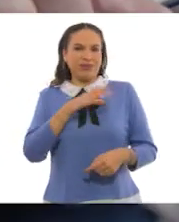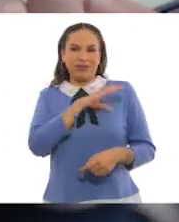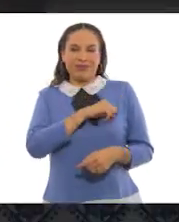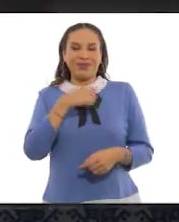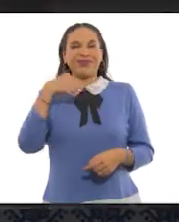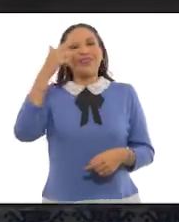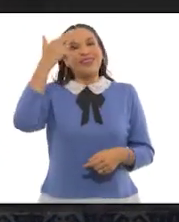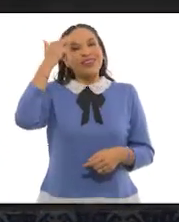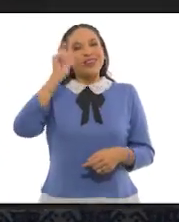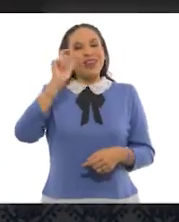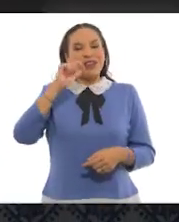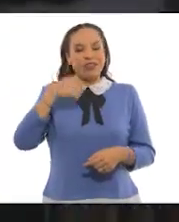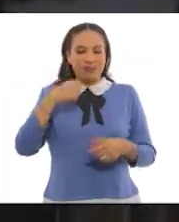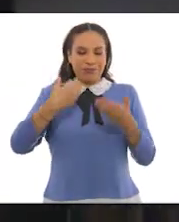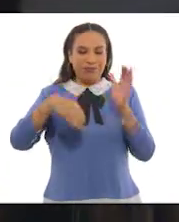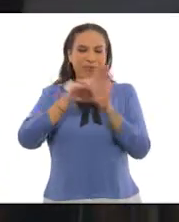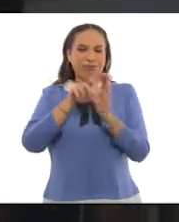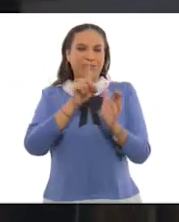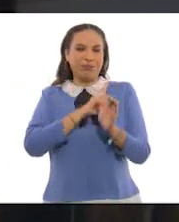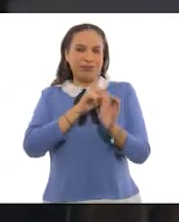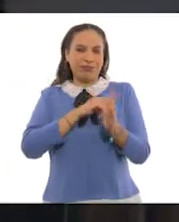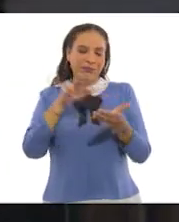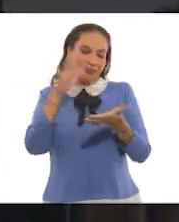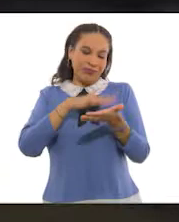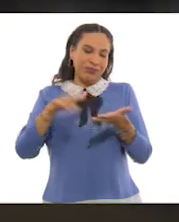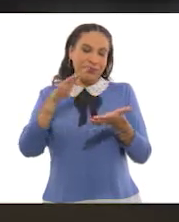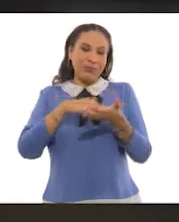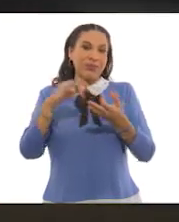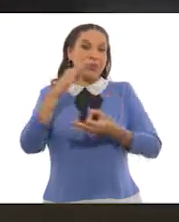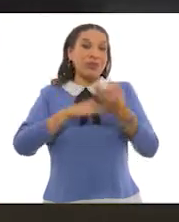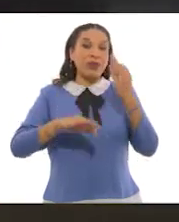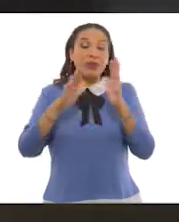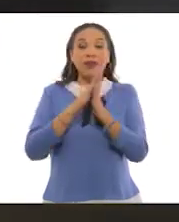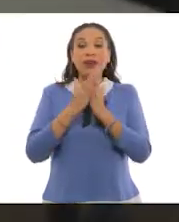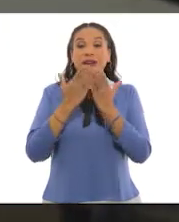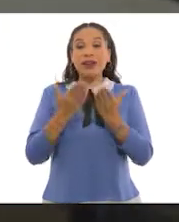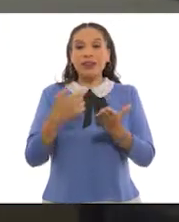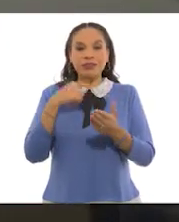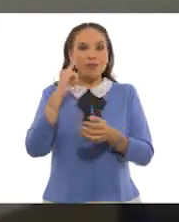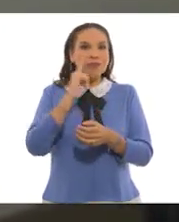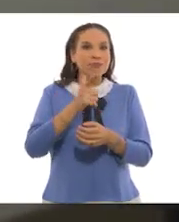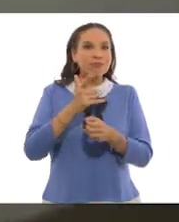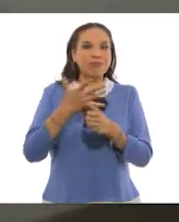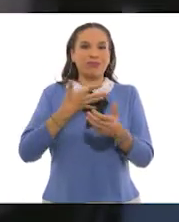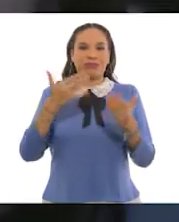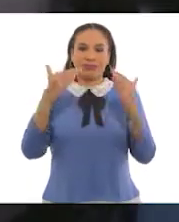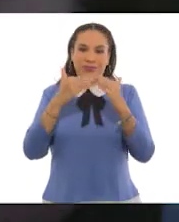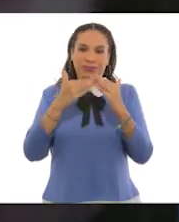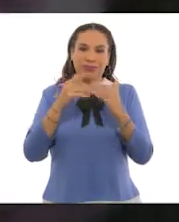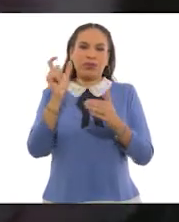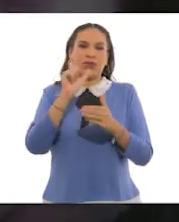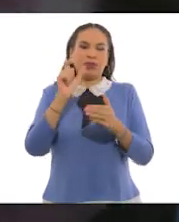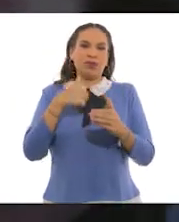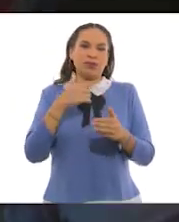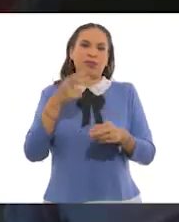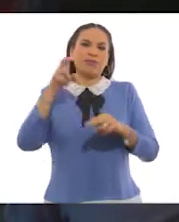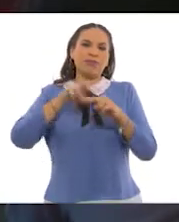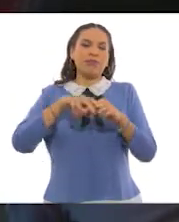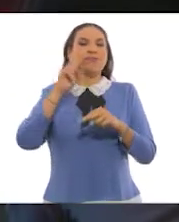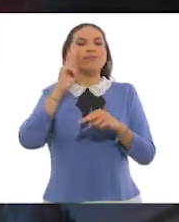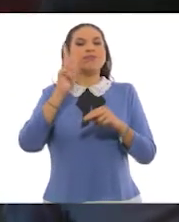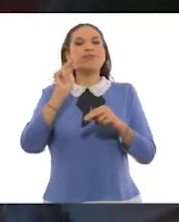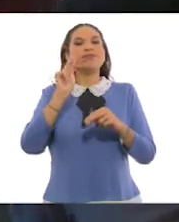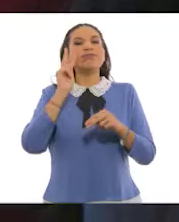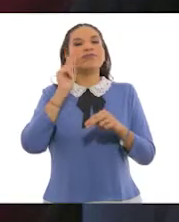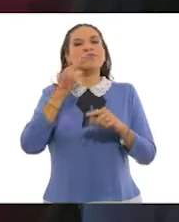Me acuerdo cuando me encerraba en mi cuarto y leía todos los libros que encontraba en casa. O cuando me sentaba frente a la